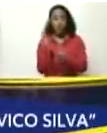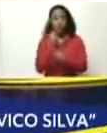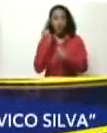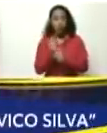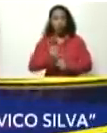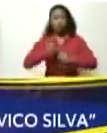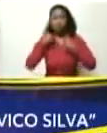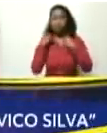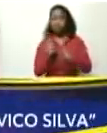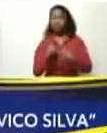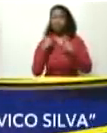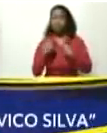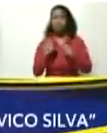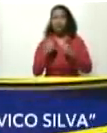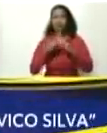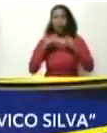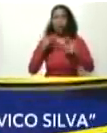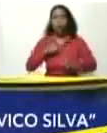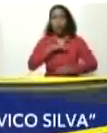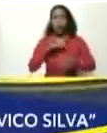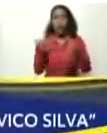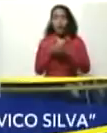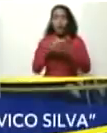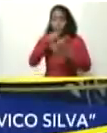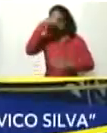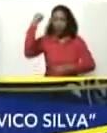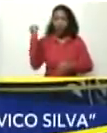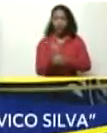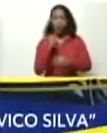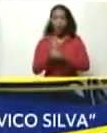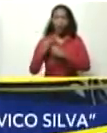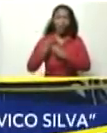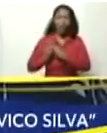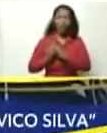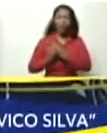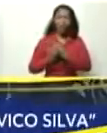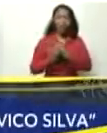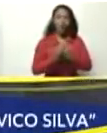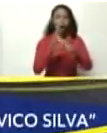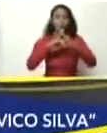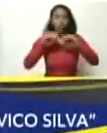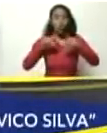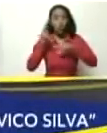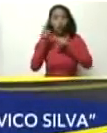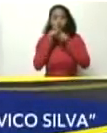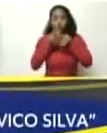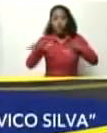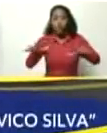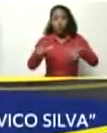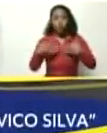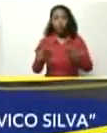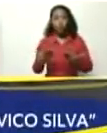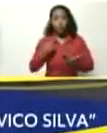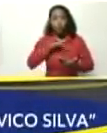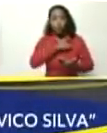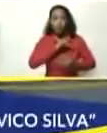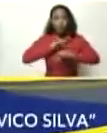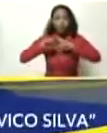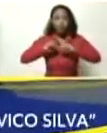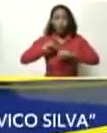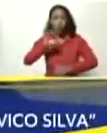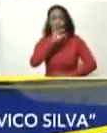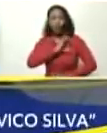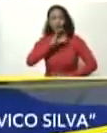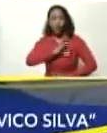arduo, duro, de todos nuestros equipos de trabajo. Hemos acompañado en todo lo que es el despliegue con nuestros movimientos